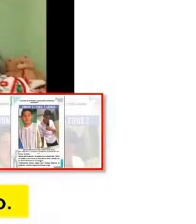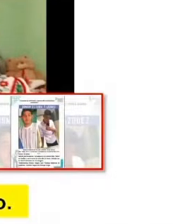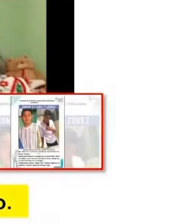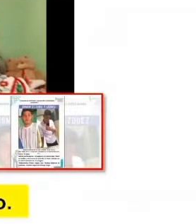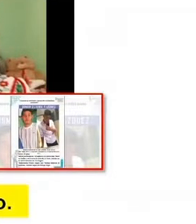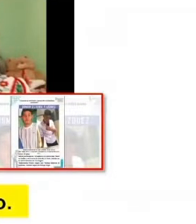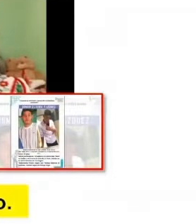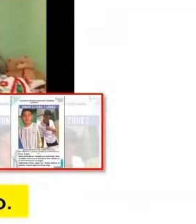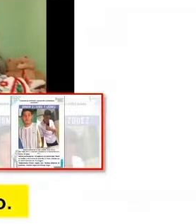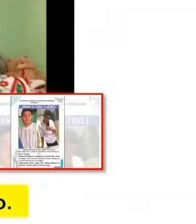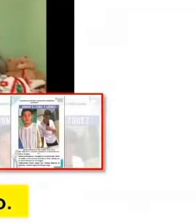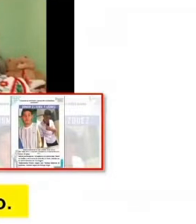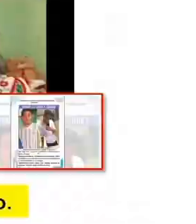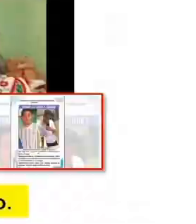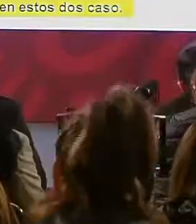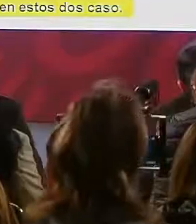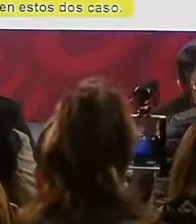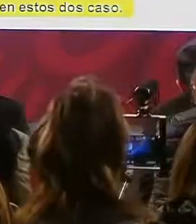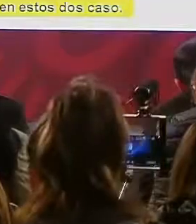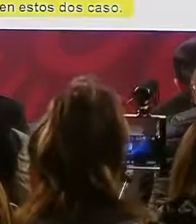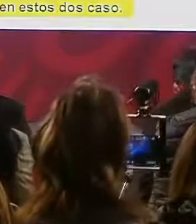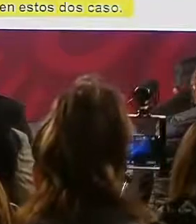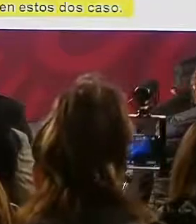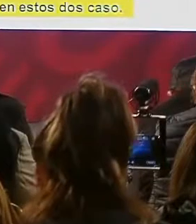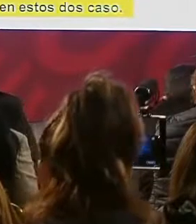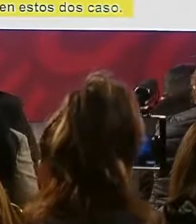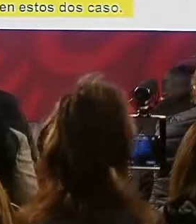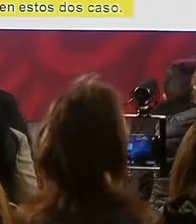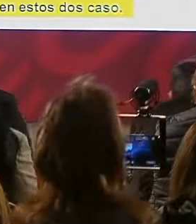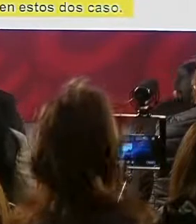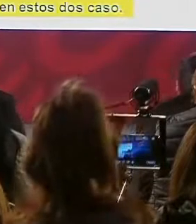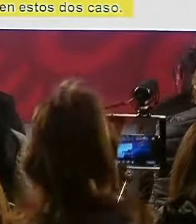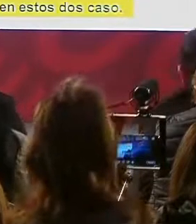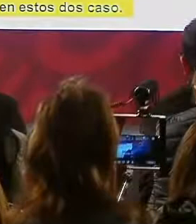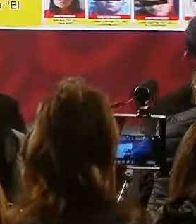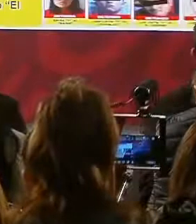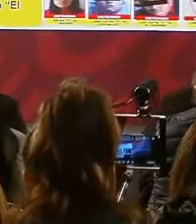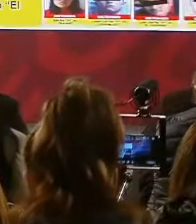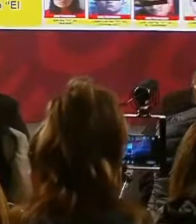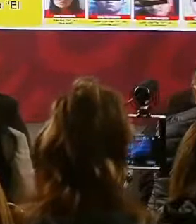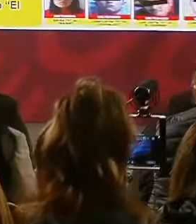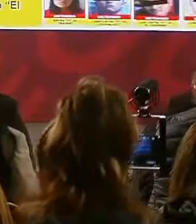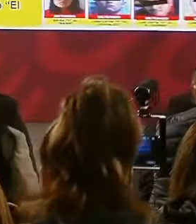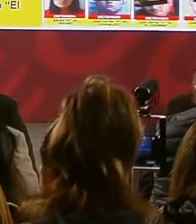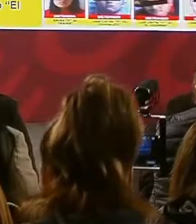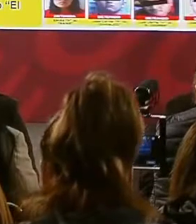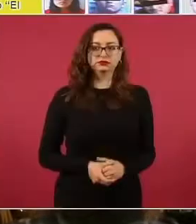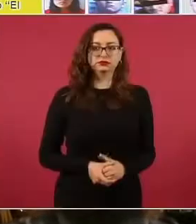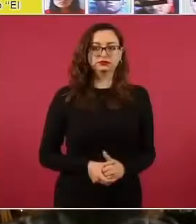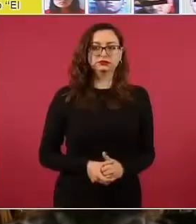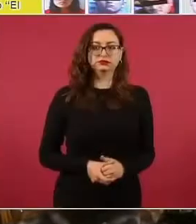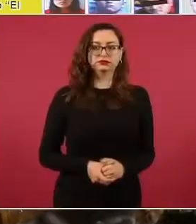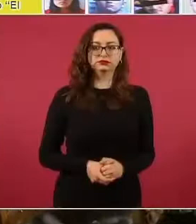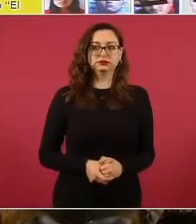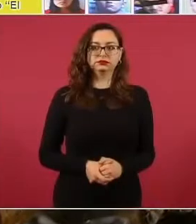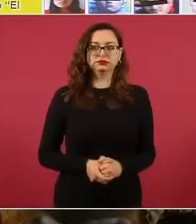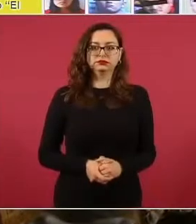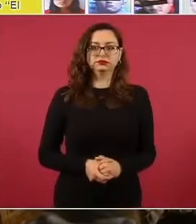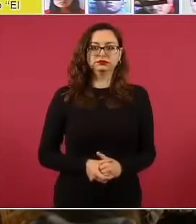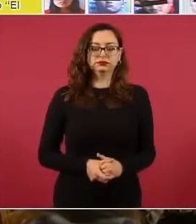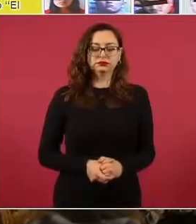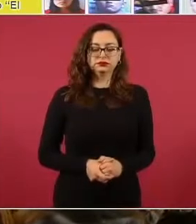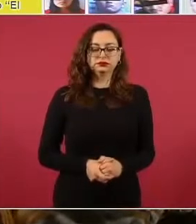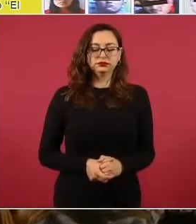casos y le daremos el seguimiento e informaremos respectivamente. Siguiente. Por último, en el caso